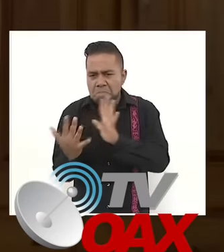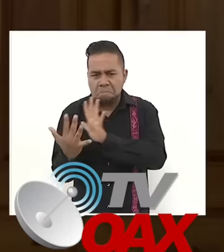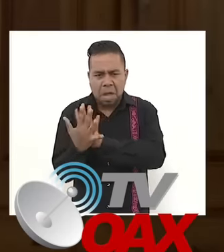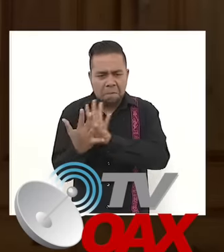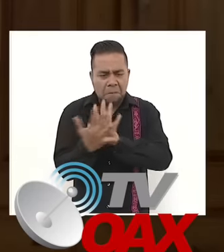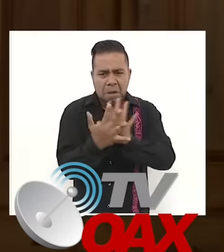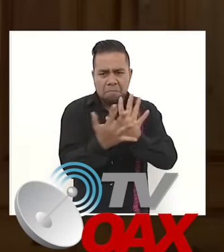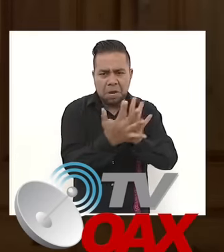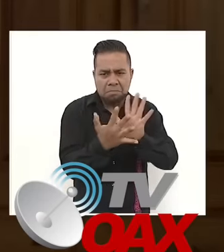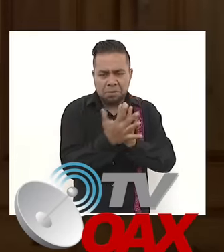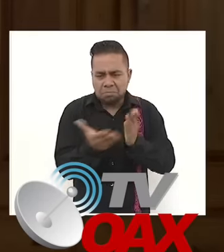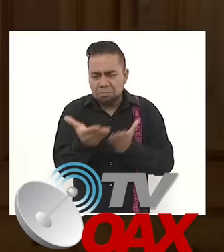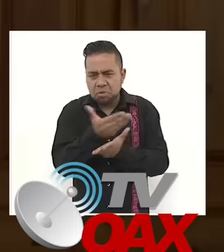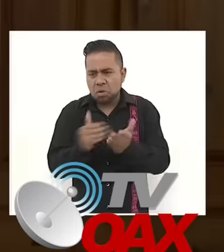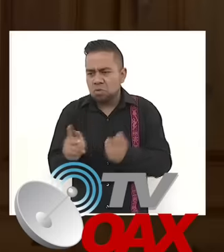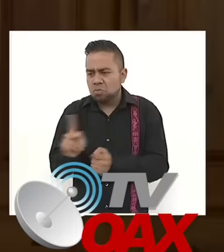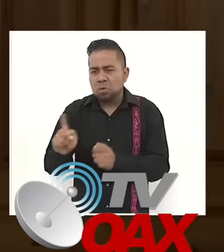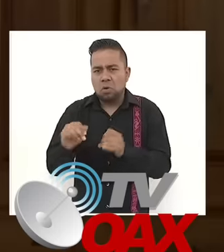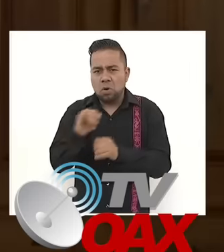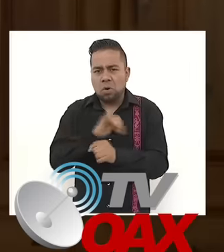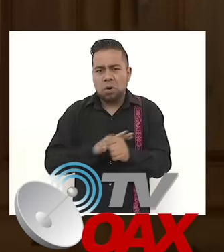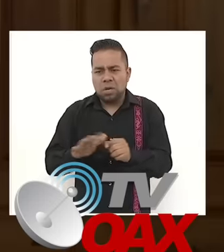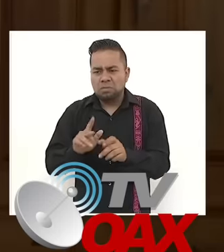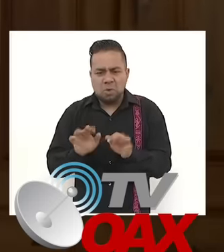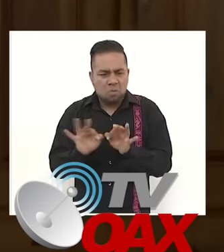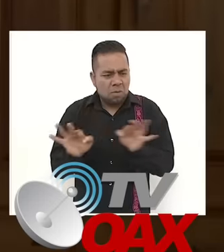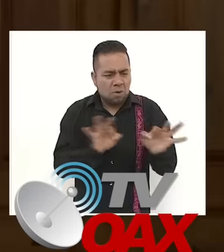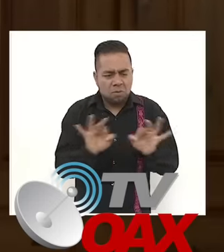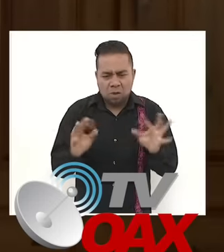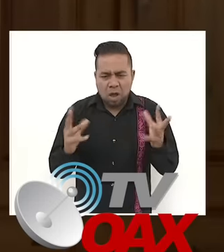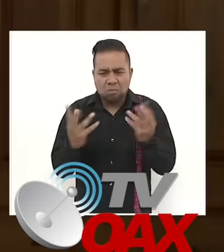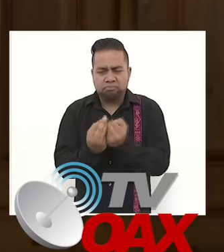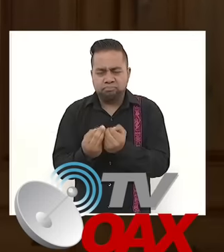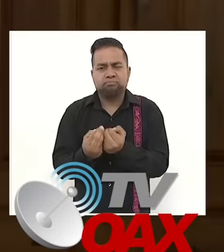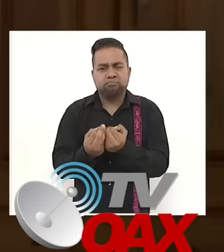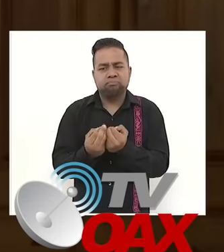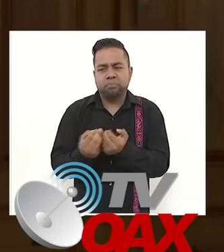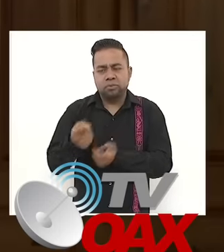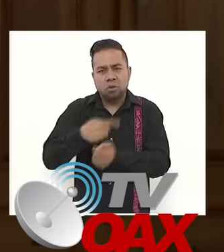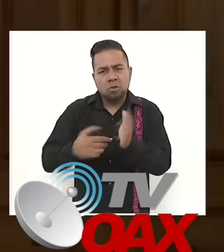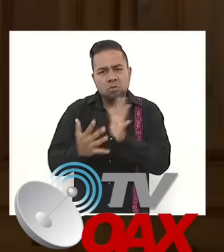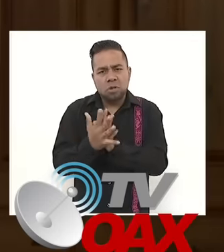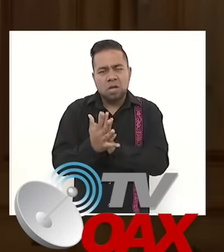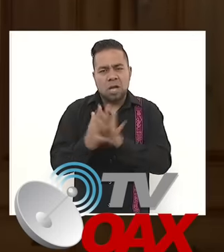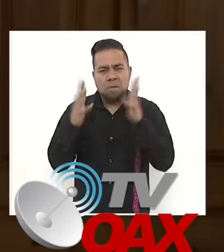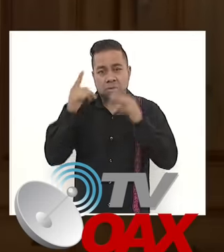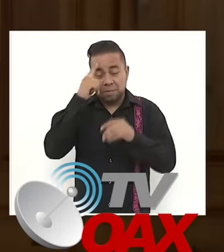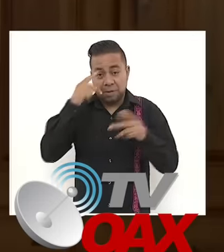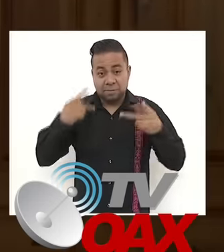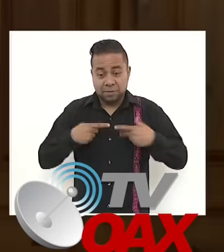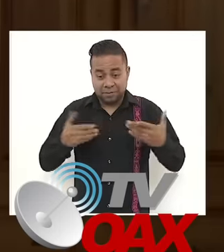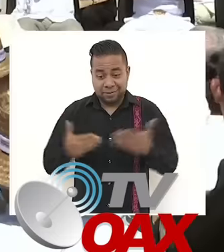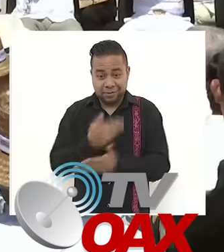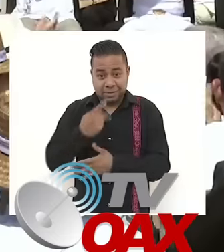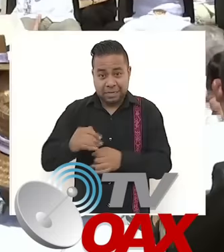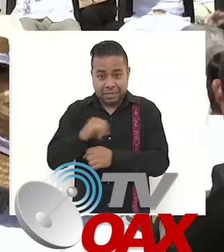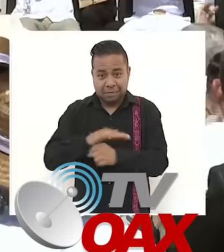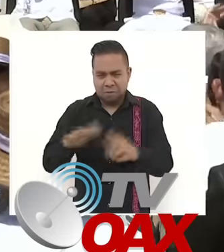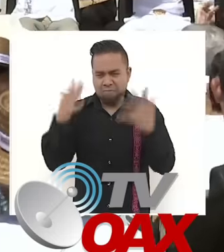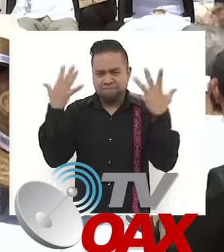de todos los pueblos del Istmo. Un aplauso para los ismeños.